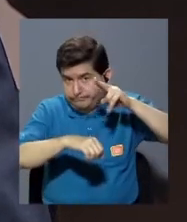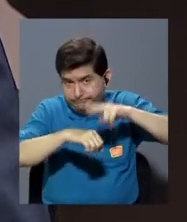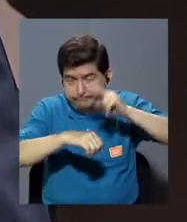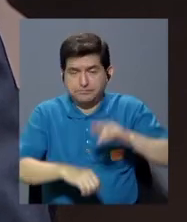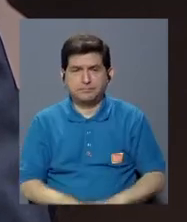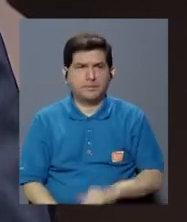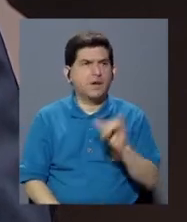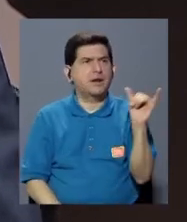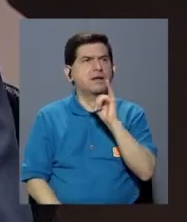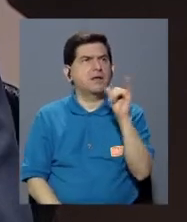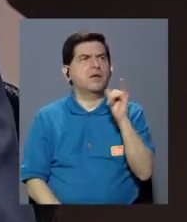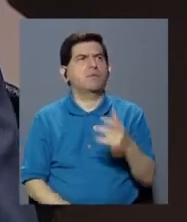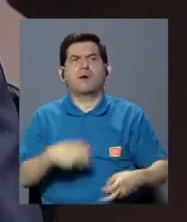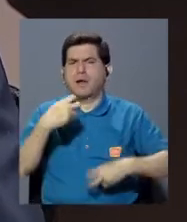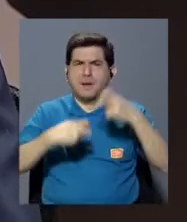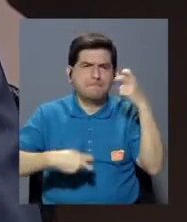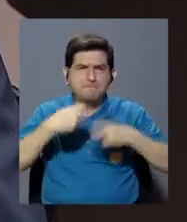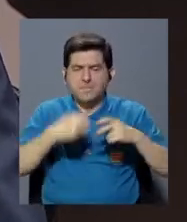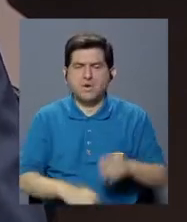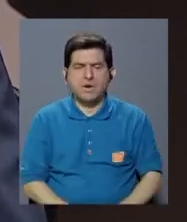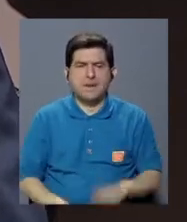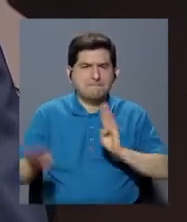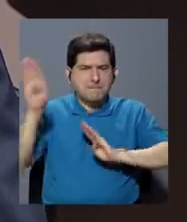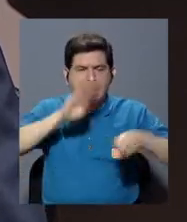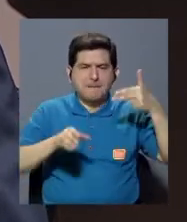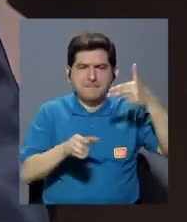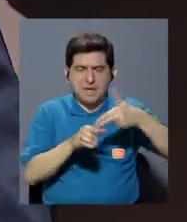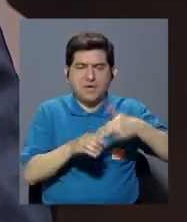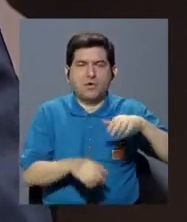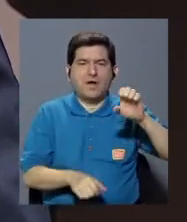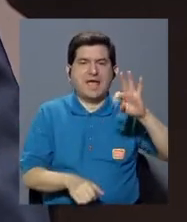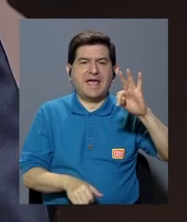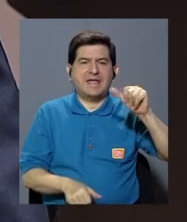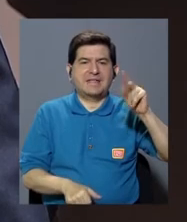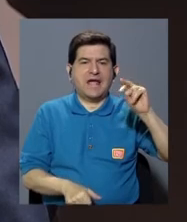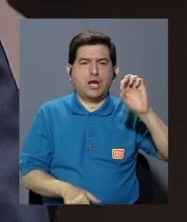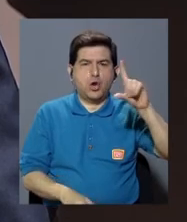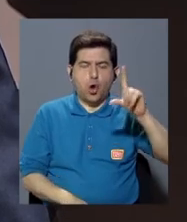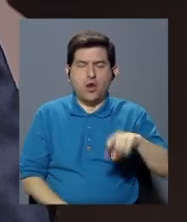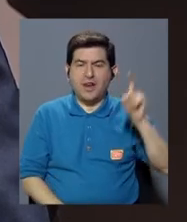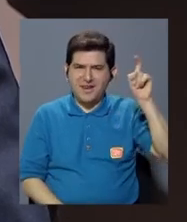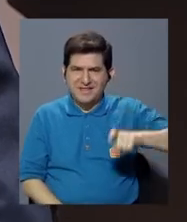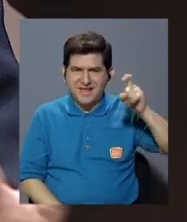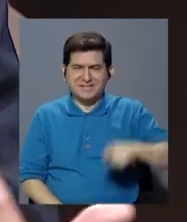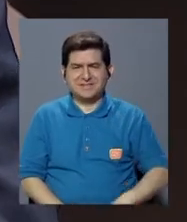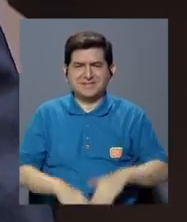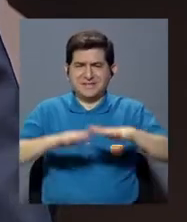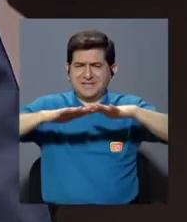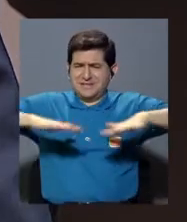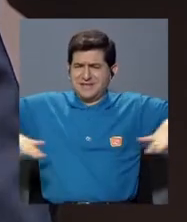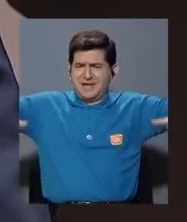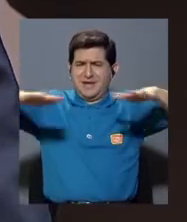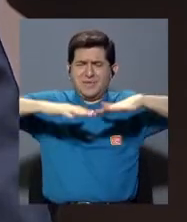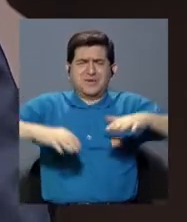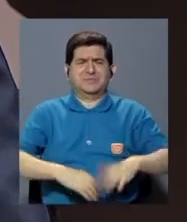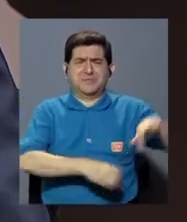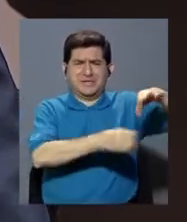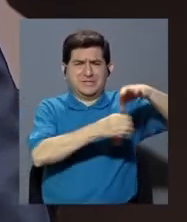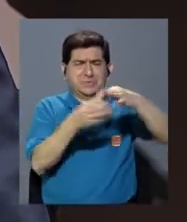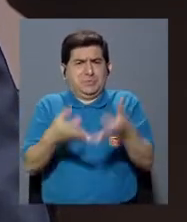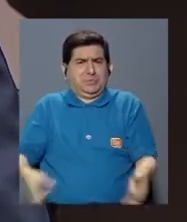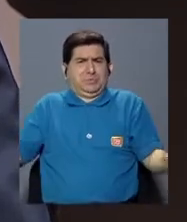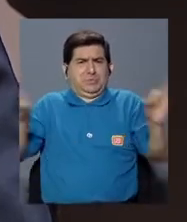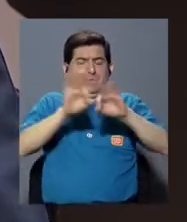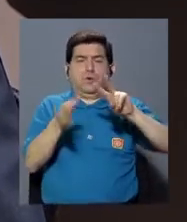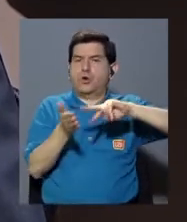combustibles. También hay un problema, digamos, que el biodiesel o el etanol requiere una extensión de área importante,